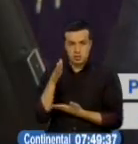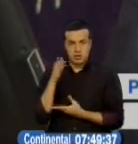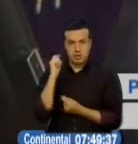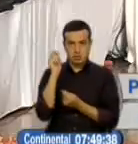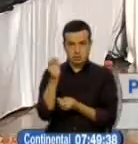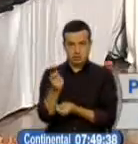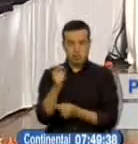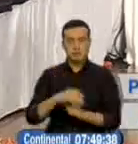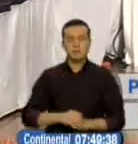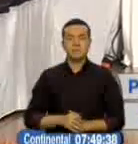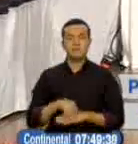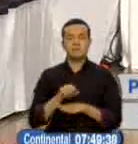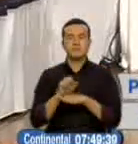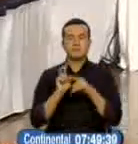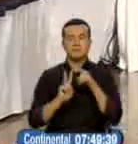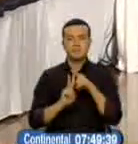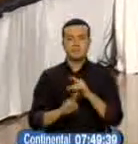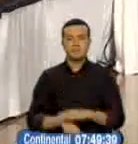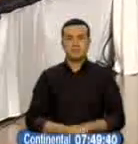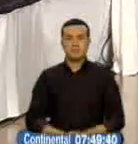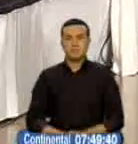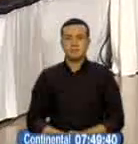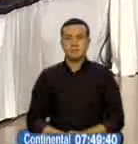Asamblea Nacional. Carlos Flores, Ecuador TV.